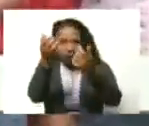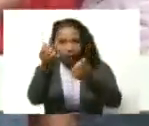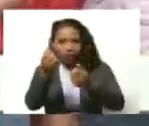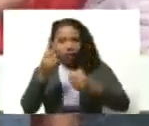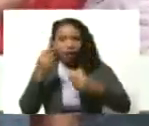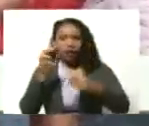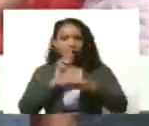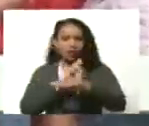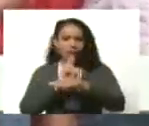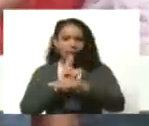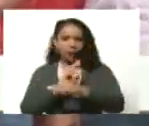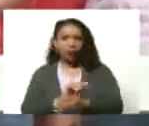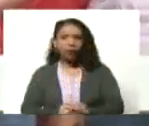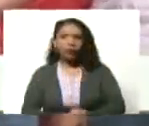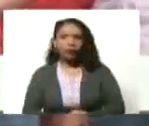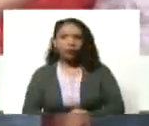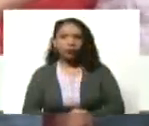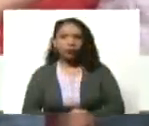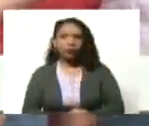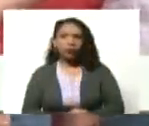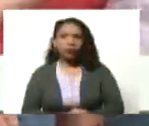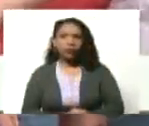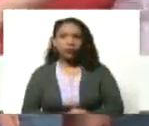cuento rapidito.